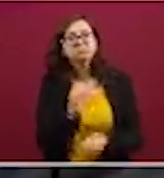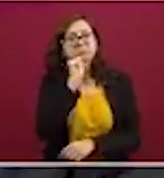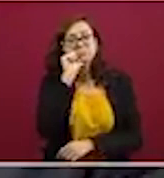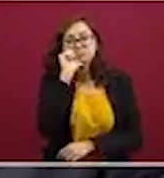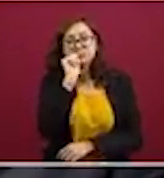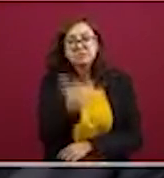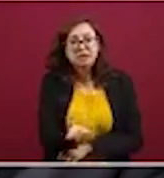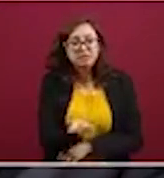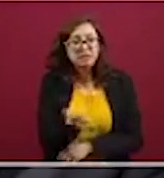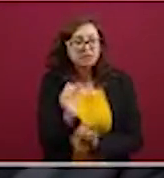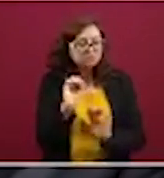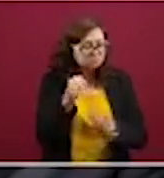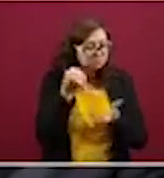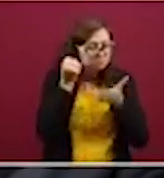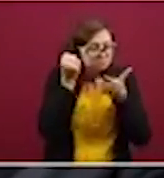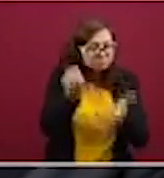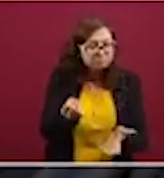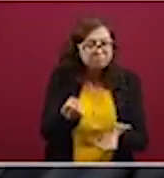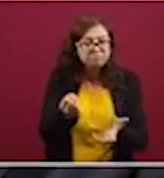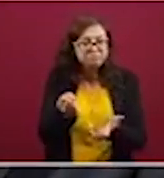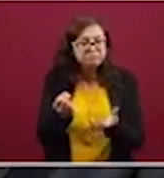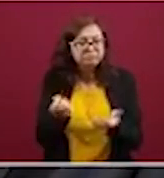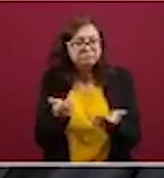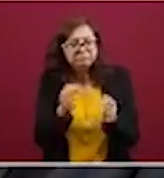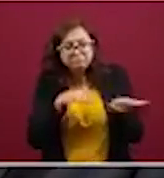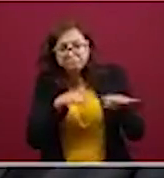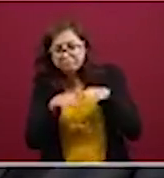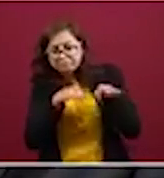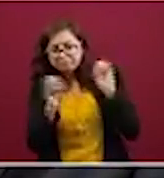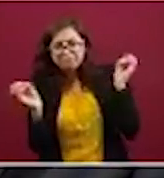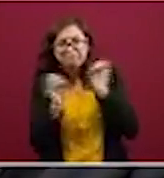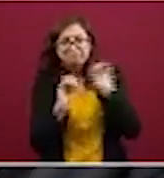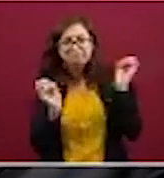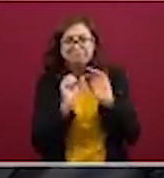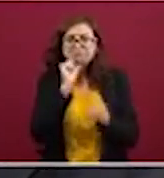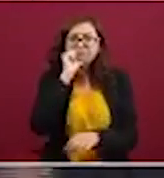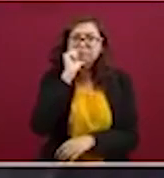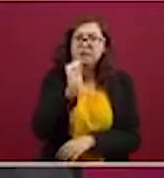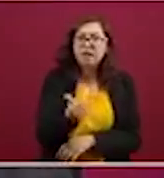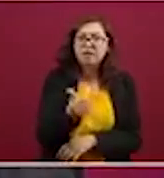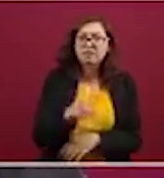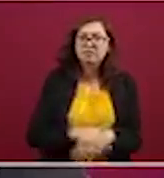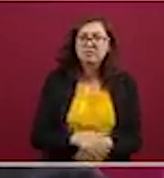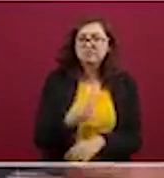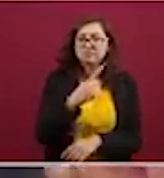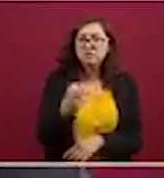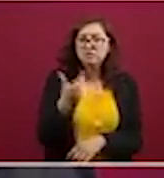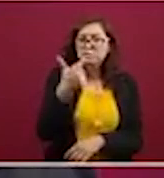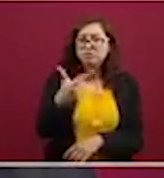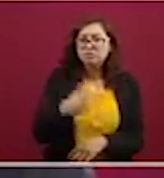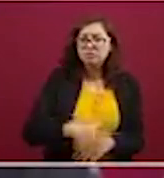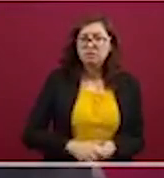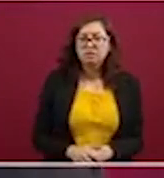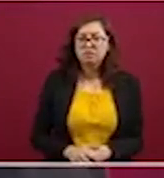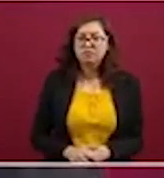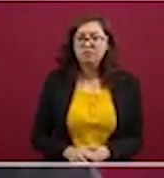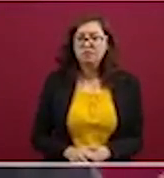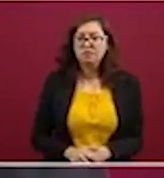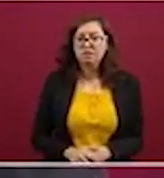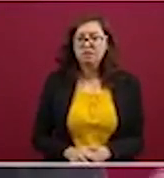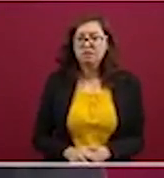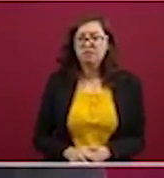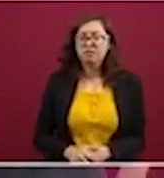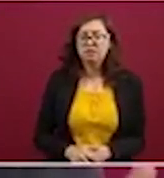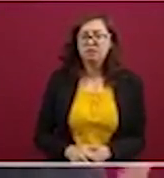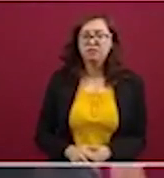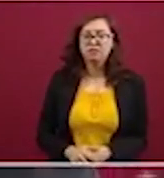no ha habido inversión en la producción pero cómo quedó el